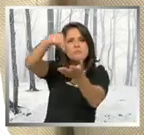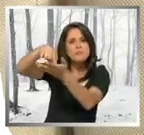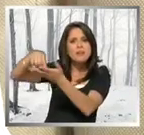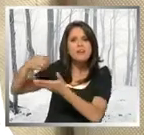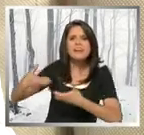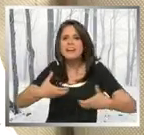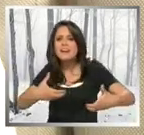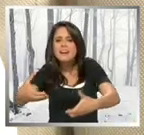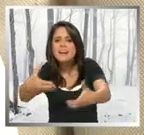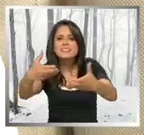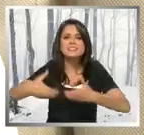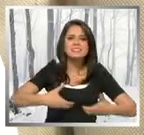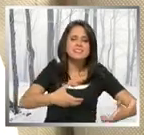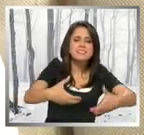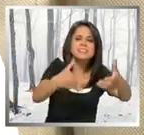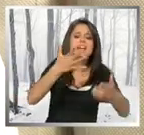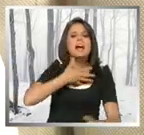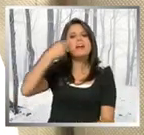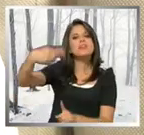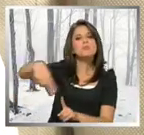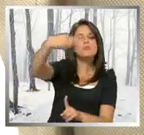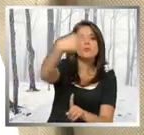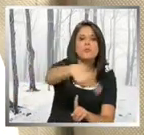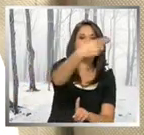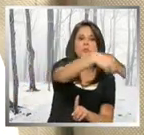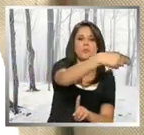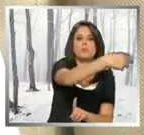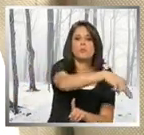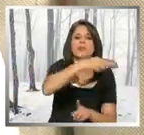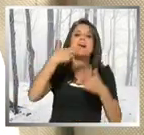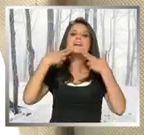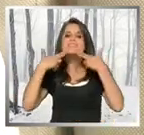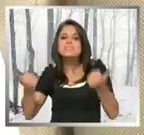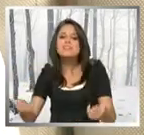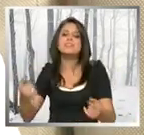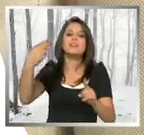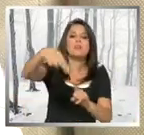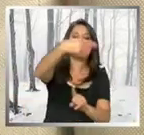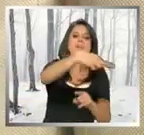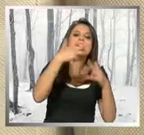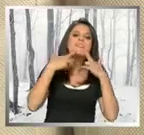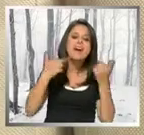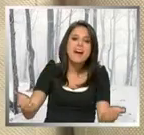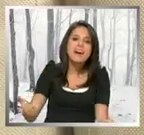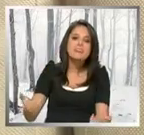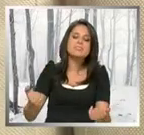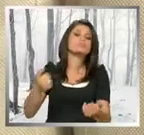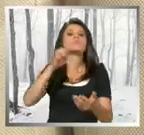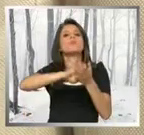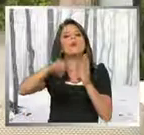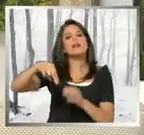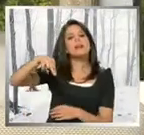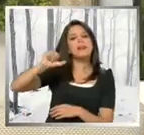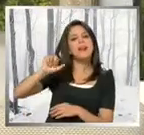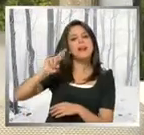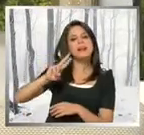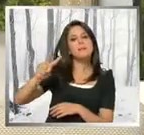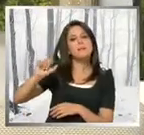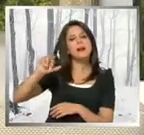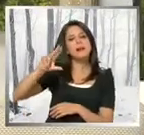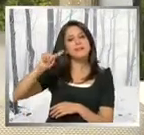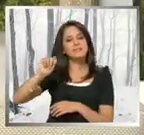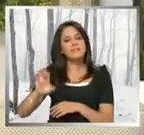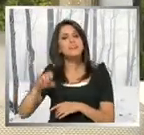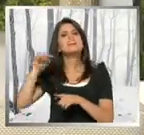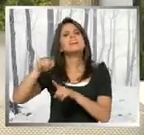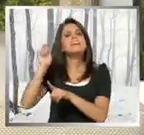sus calles, toman el nombre de alguna hacienda, de alguna ranchería, como es el caso de Narvarte.